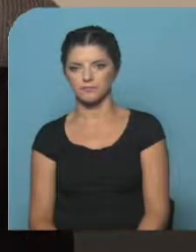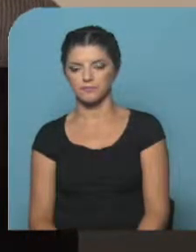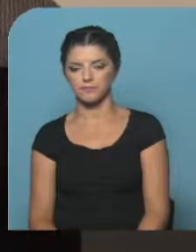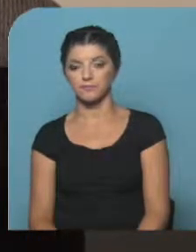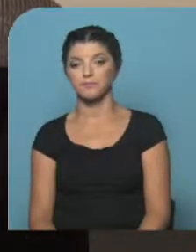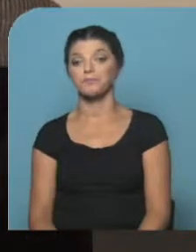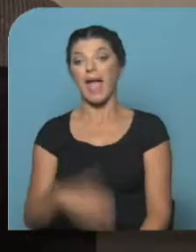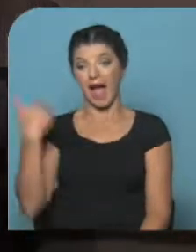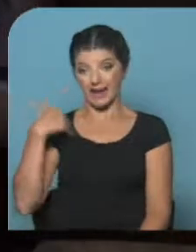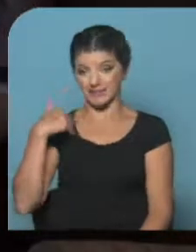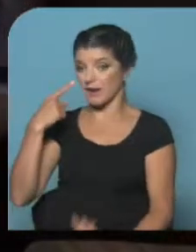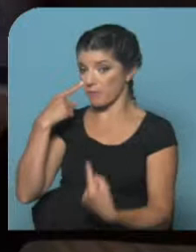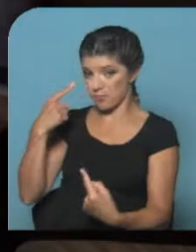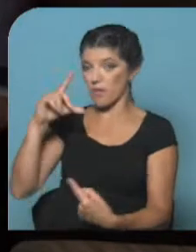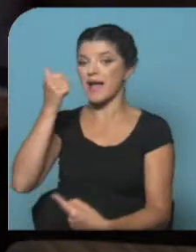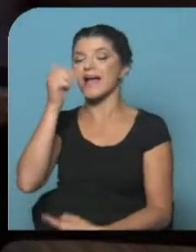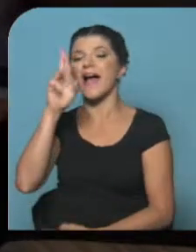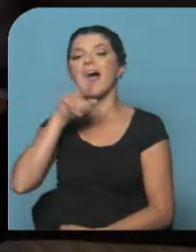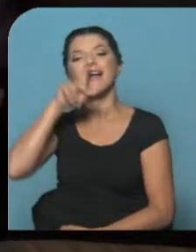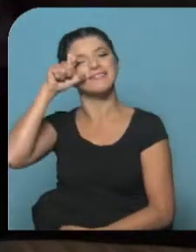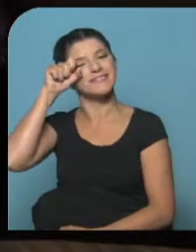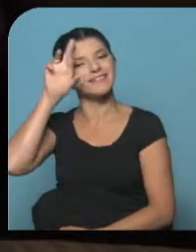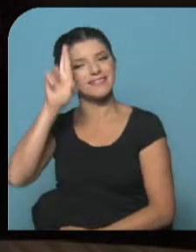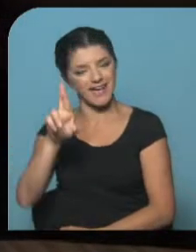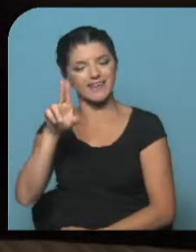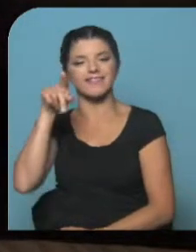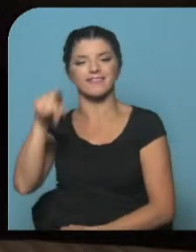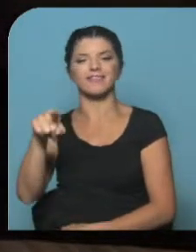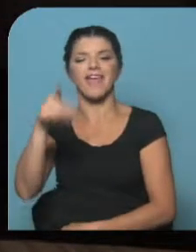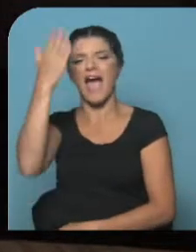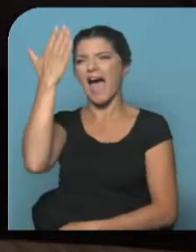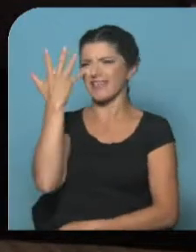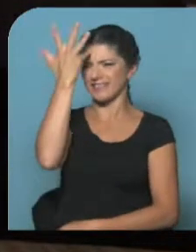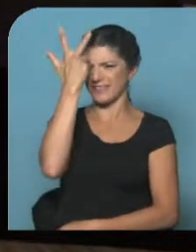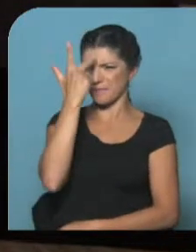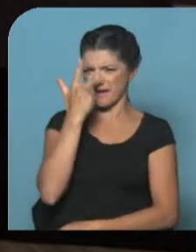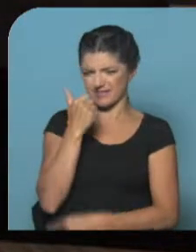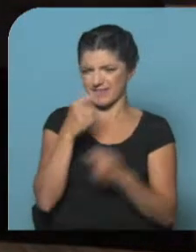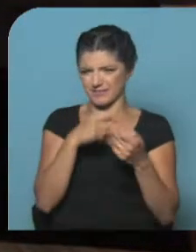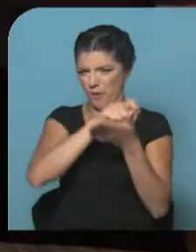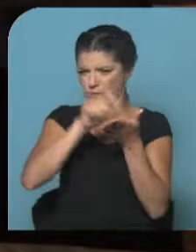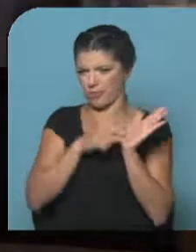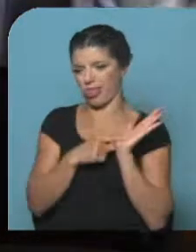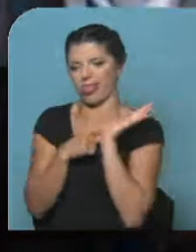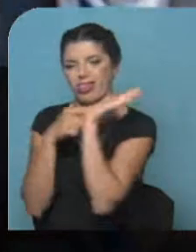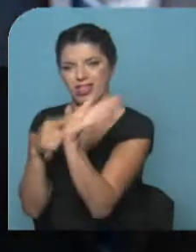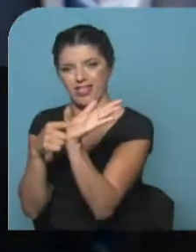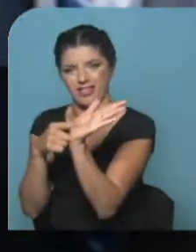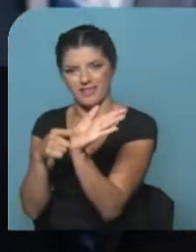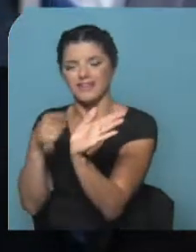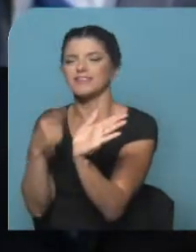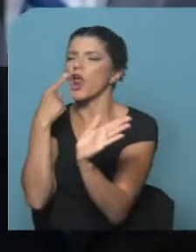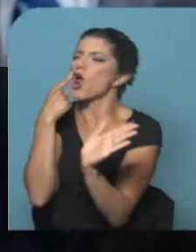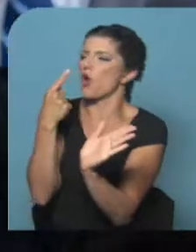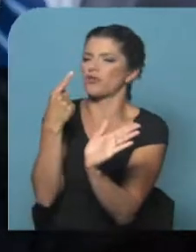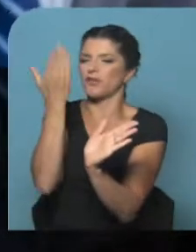Argentina reconoció a Jimmy Carter. Se le entregó la Orden del Libertador San Martín al expresidente de Estados Unidos en reconocimiento por